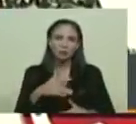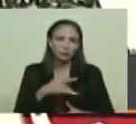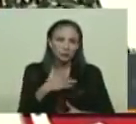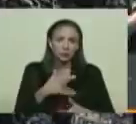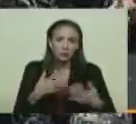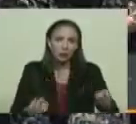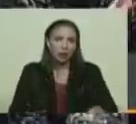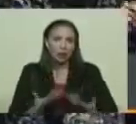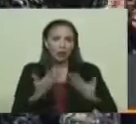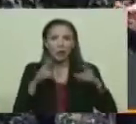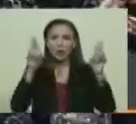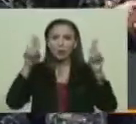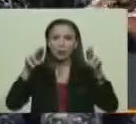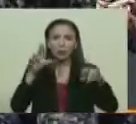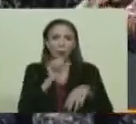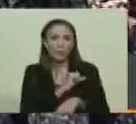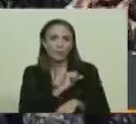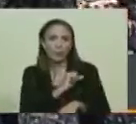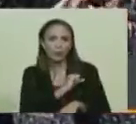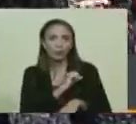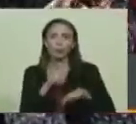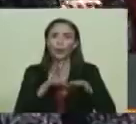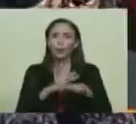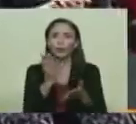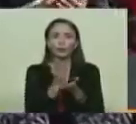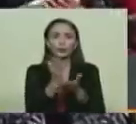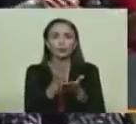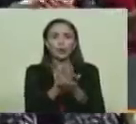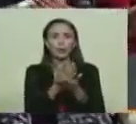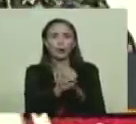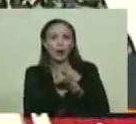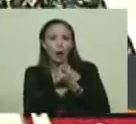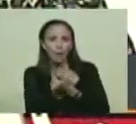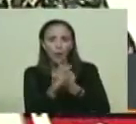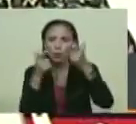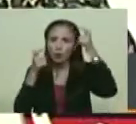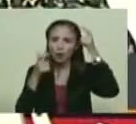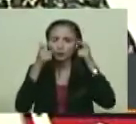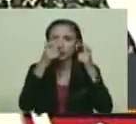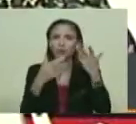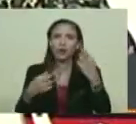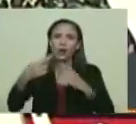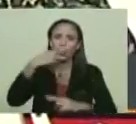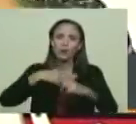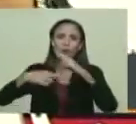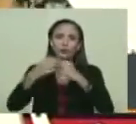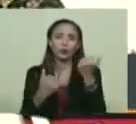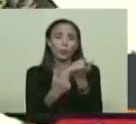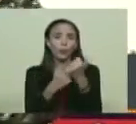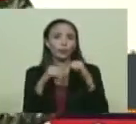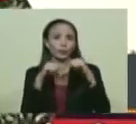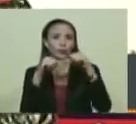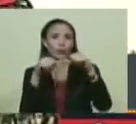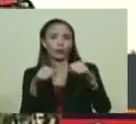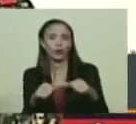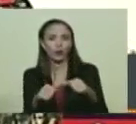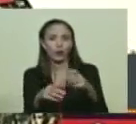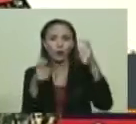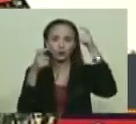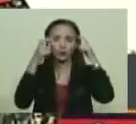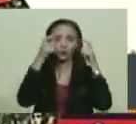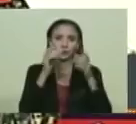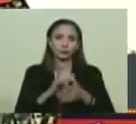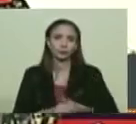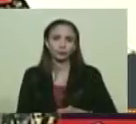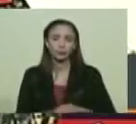Porque quiere decir que he sido y soy leal al comandante Hugo Chávez, a la Revolución Bolivariana, al pueblo de Venezuela,